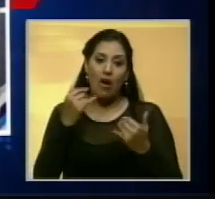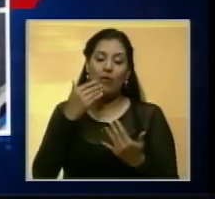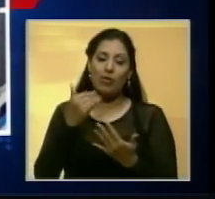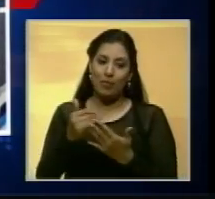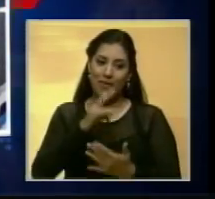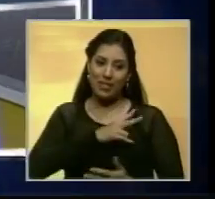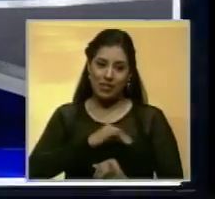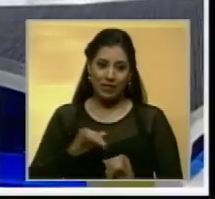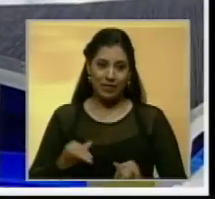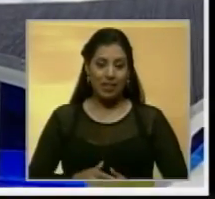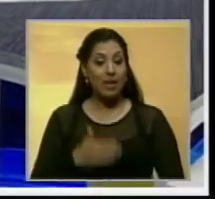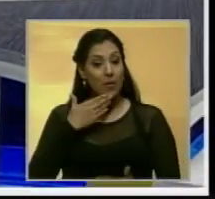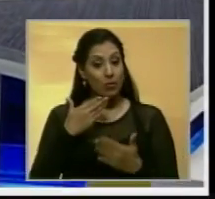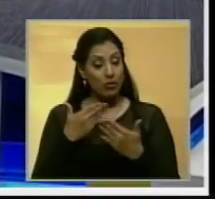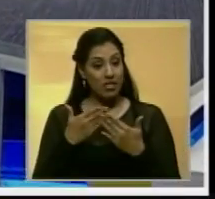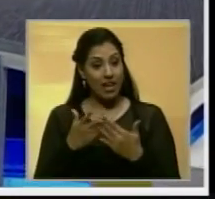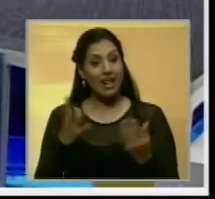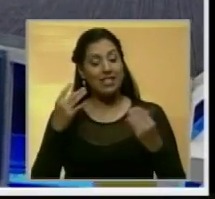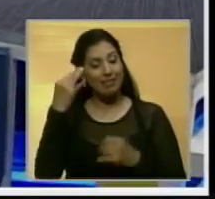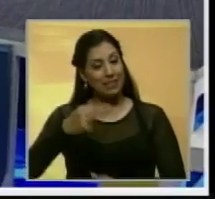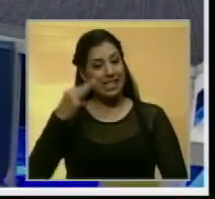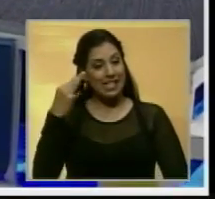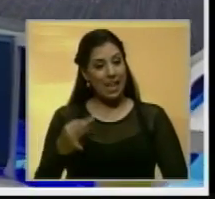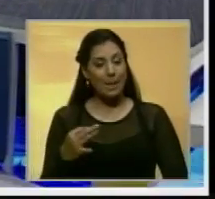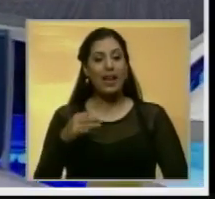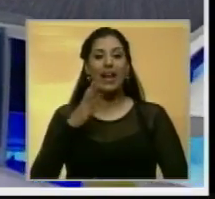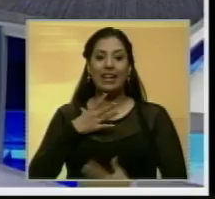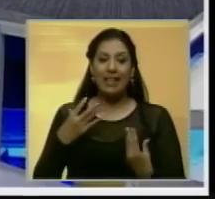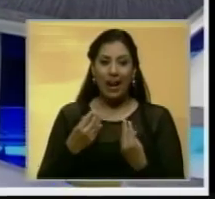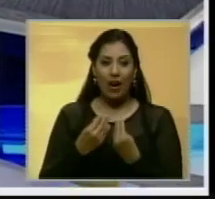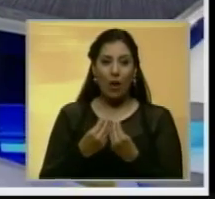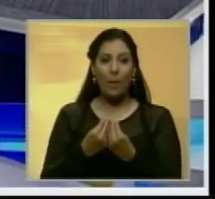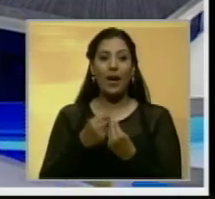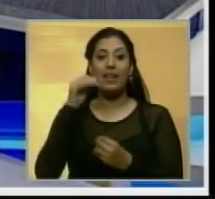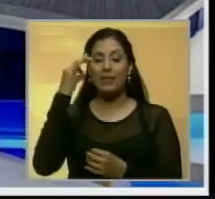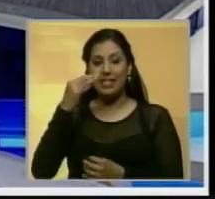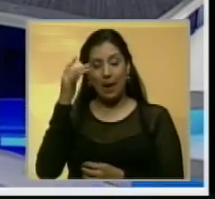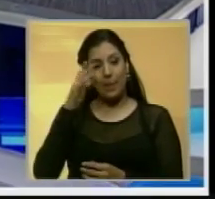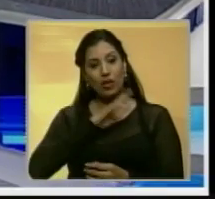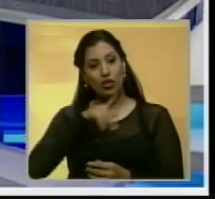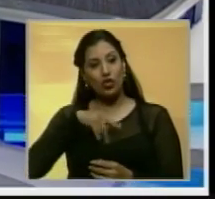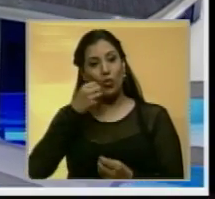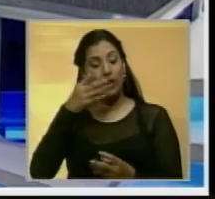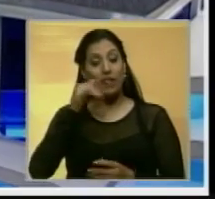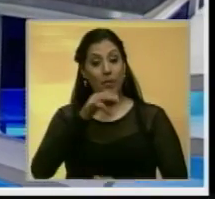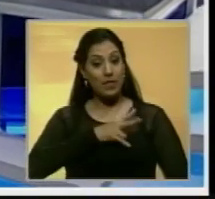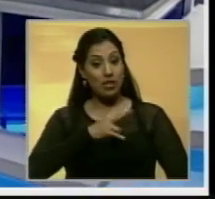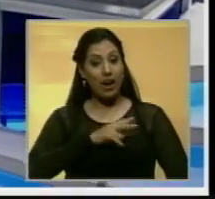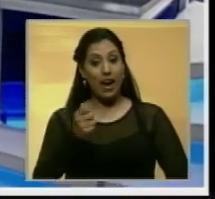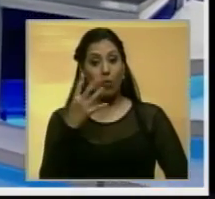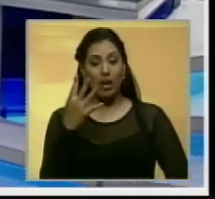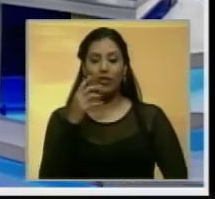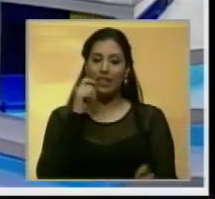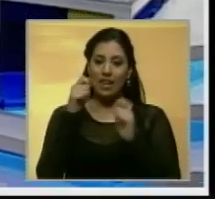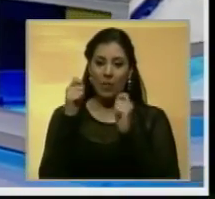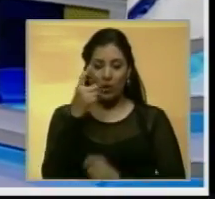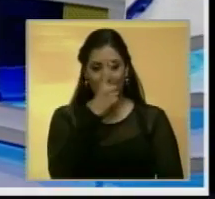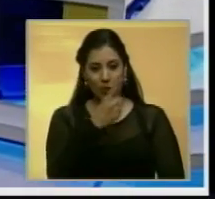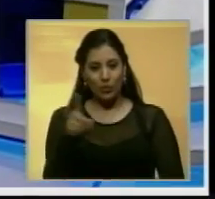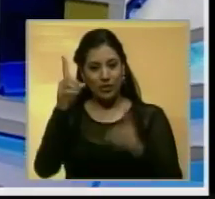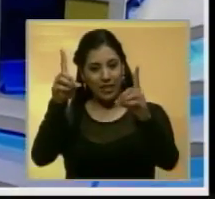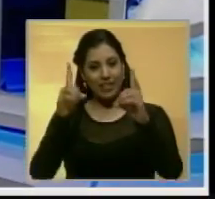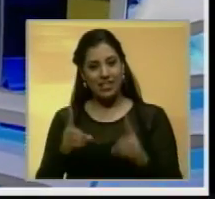presente emisión. Muchísimas gracias, como siempre, por acompañarnos y como siempre le decimos, Noticiero Venevisión, Canal 4